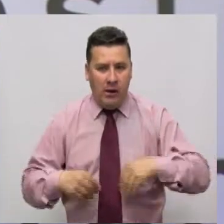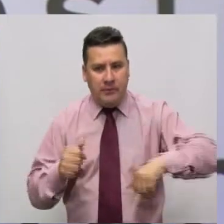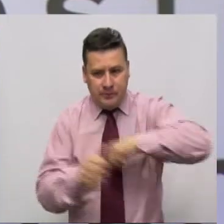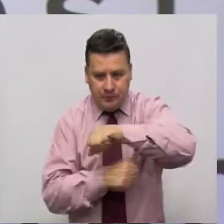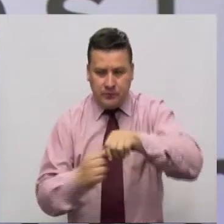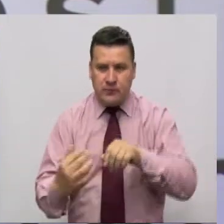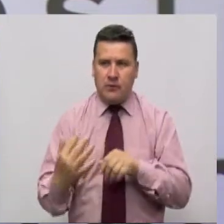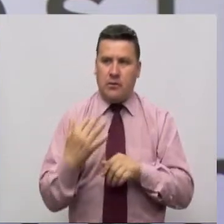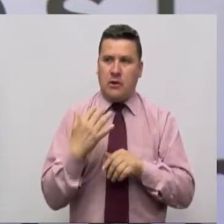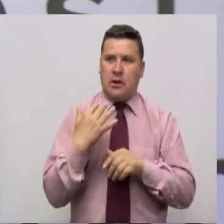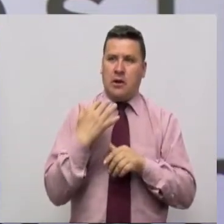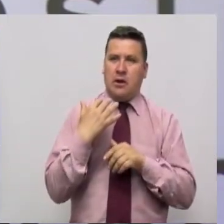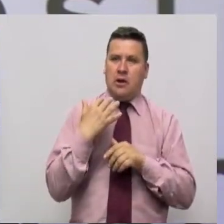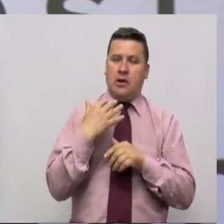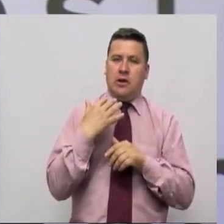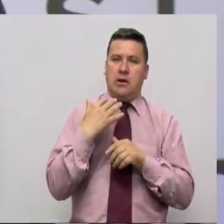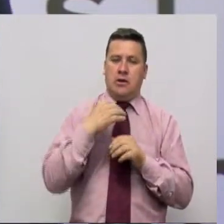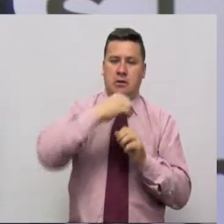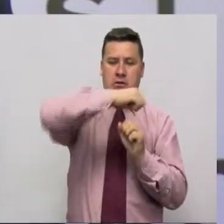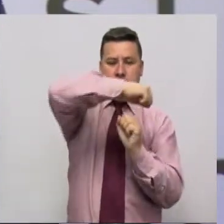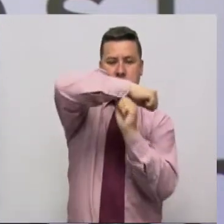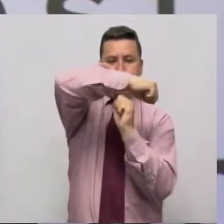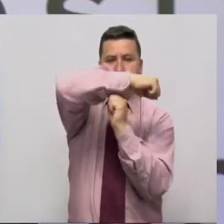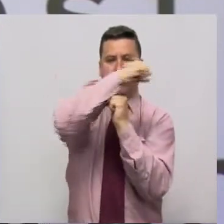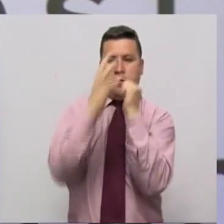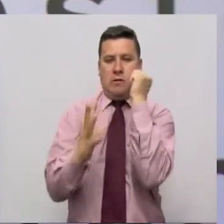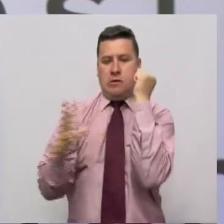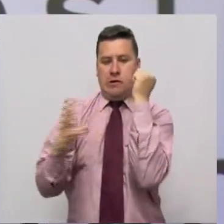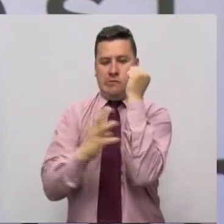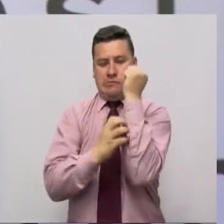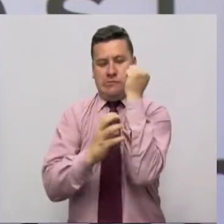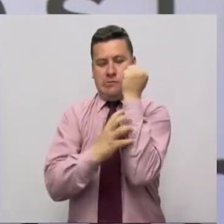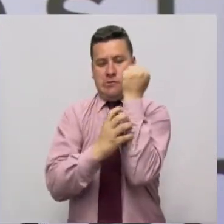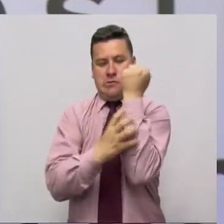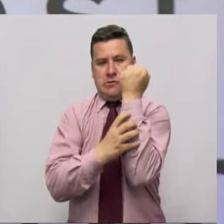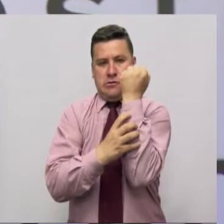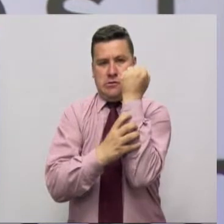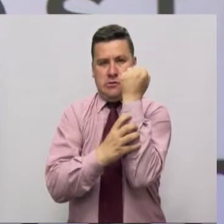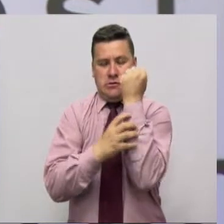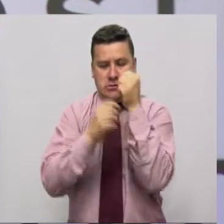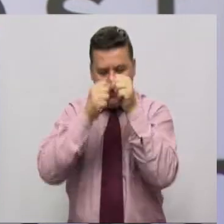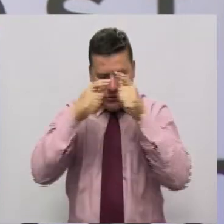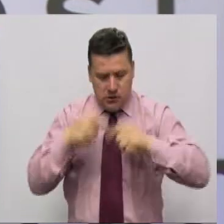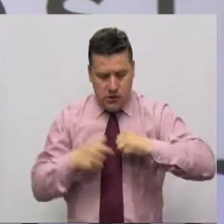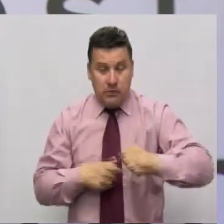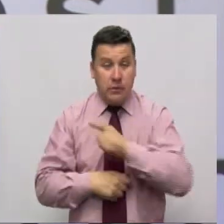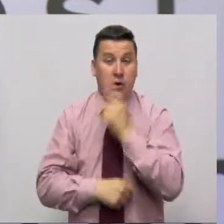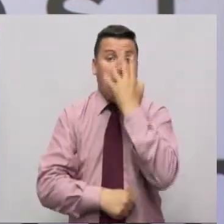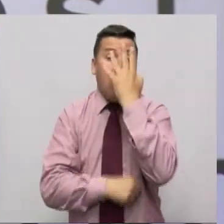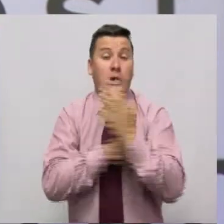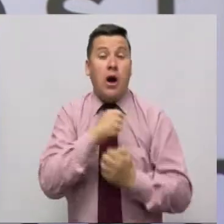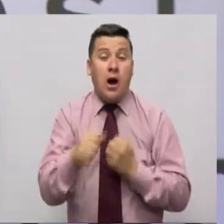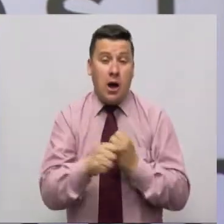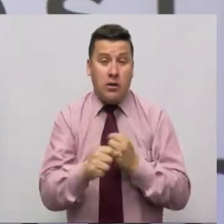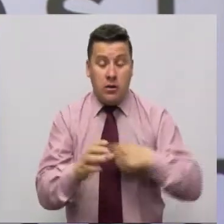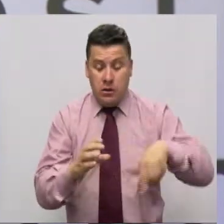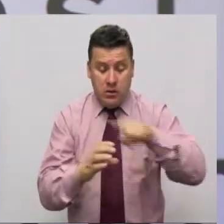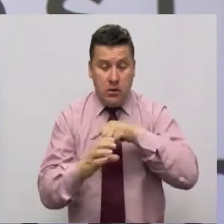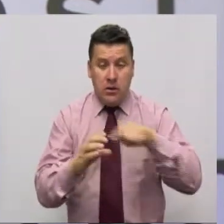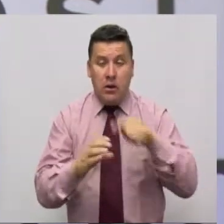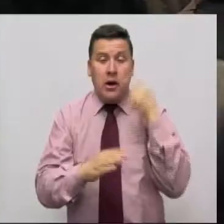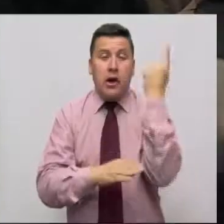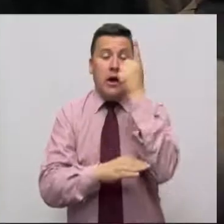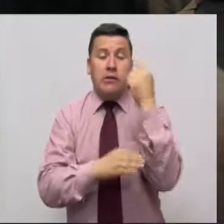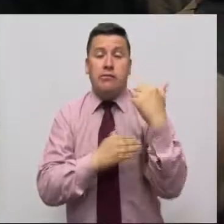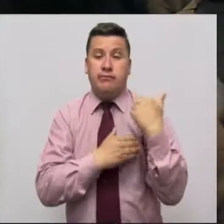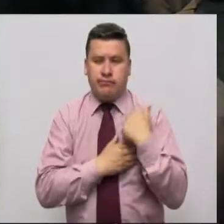está carcomiendo las columnas que se sostiene nuestro Estado de Derecho. En los 4 años como Contralor